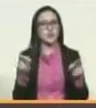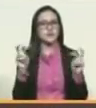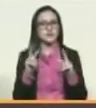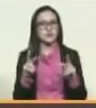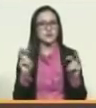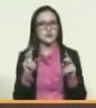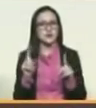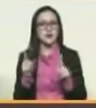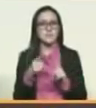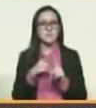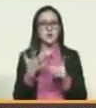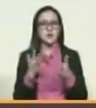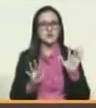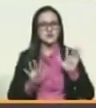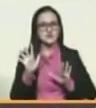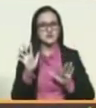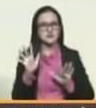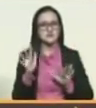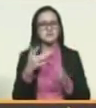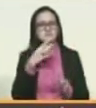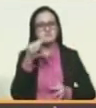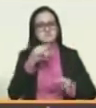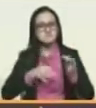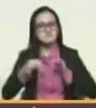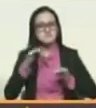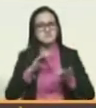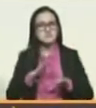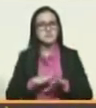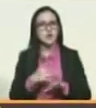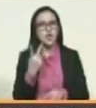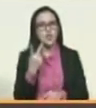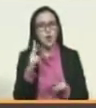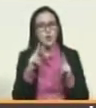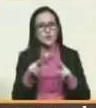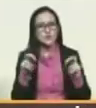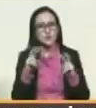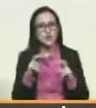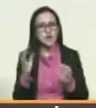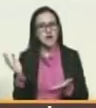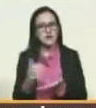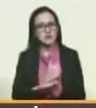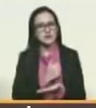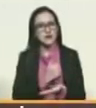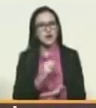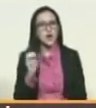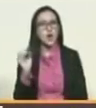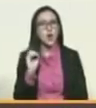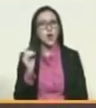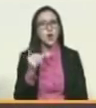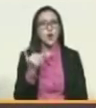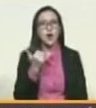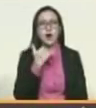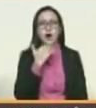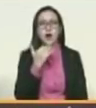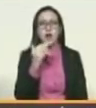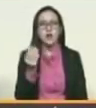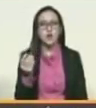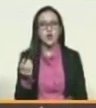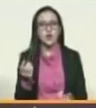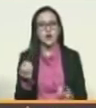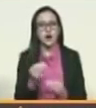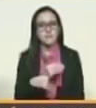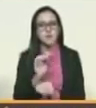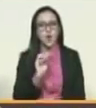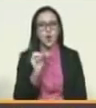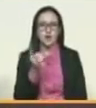había hablado de 15. Quisiera, por favor, que me especificara si hay dos auditorías que se eliminaron o hubo algún tipo de fusión o si fue algún